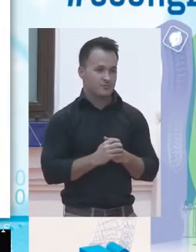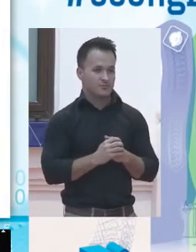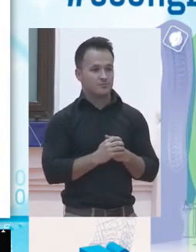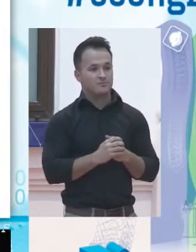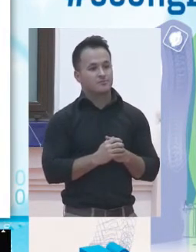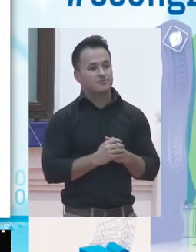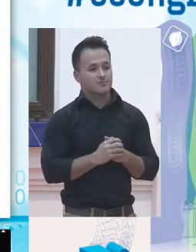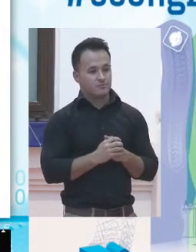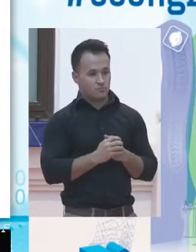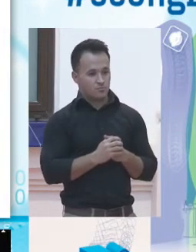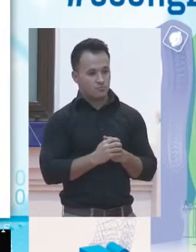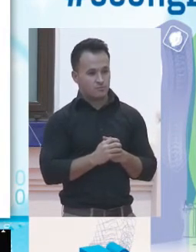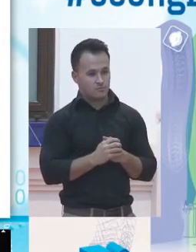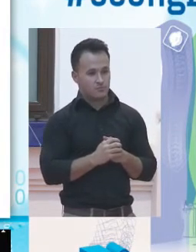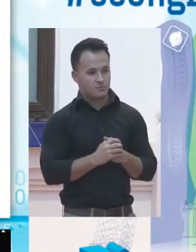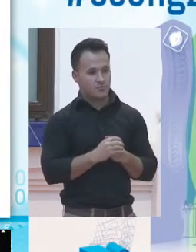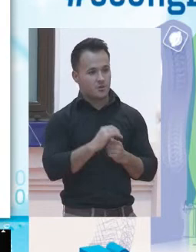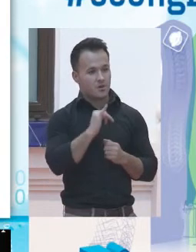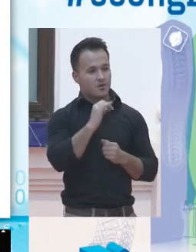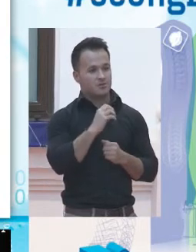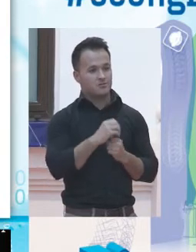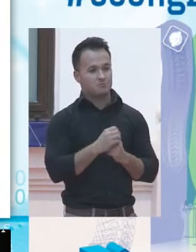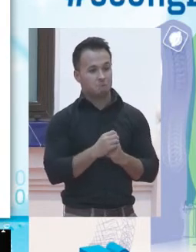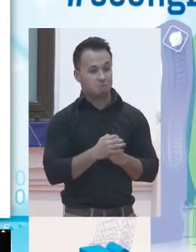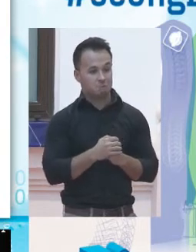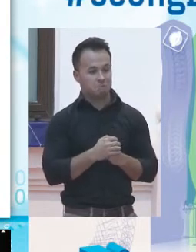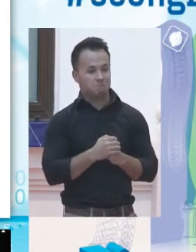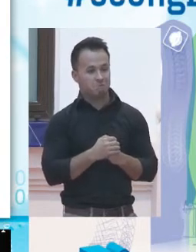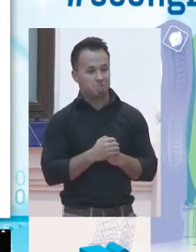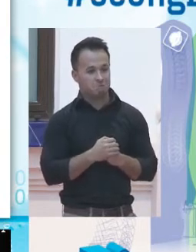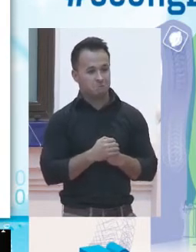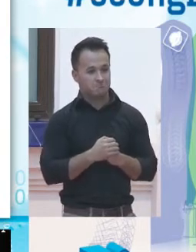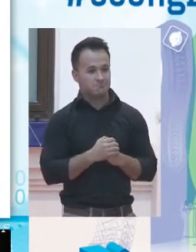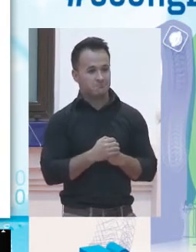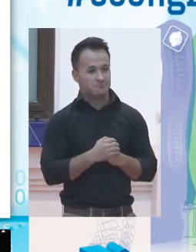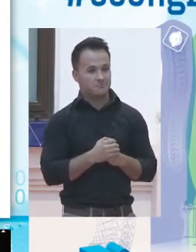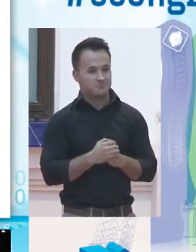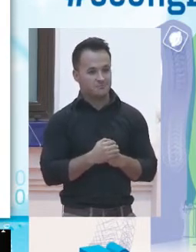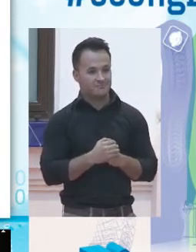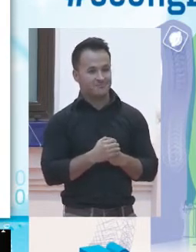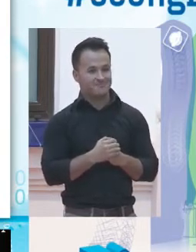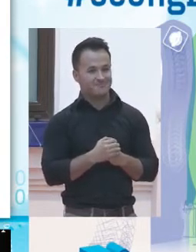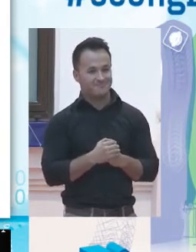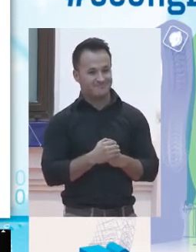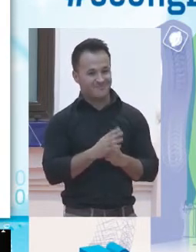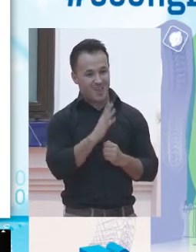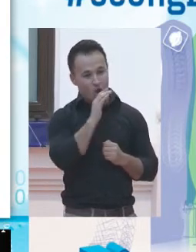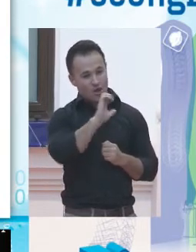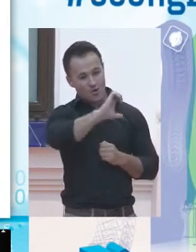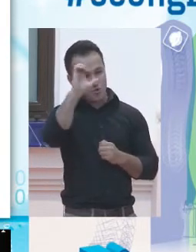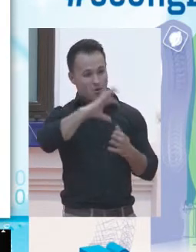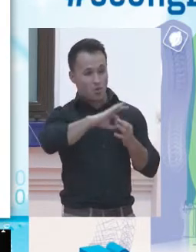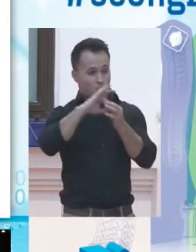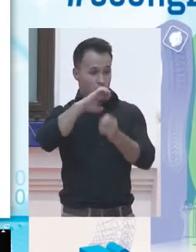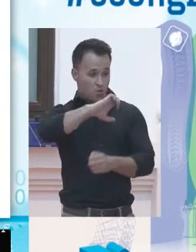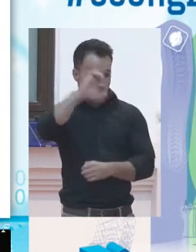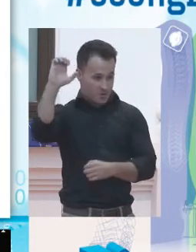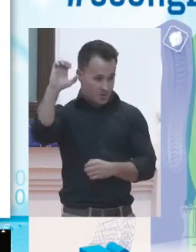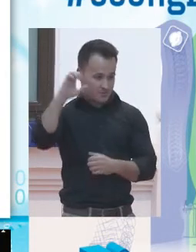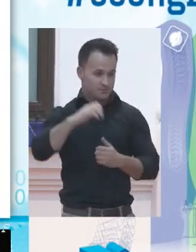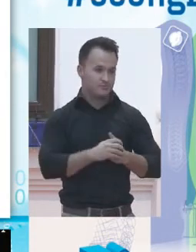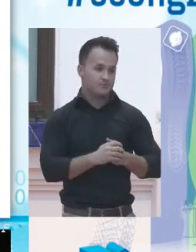las cosas. Ya está, fin de quién está hablando. Ahora, Europa, la Unión Europea y la nube. ¿Qué problemas tiene